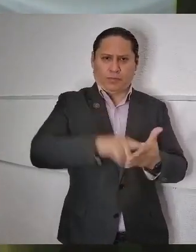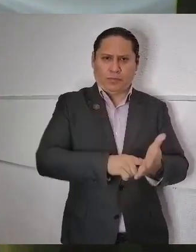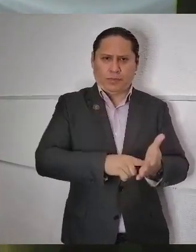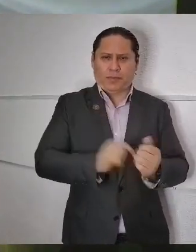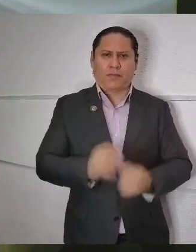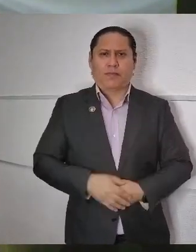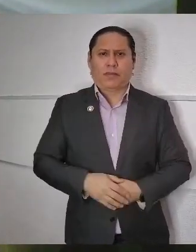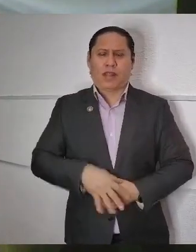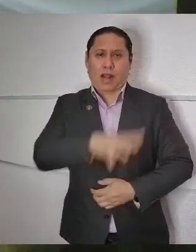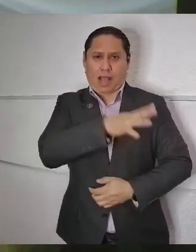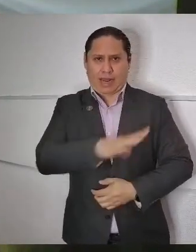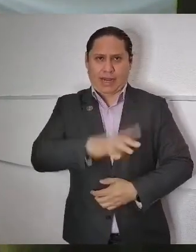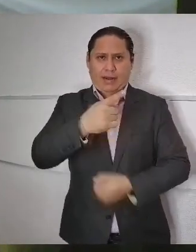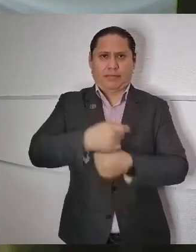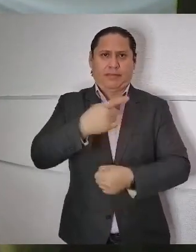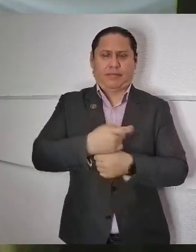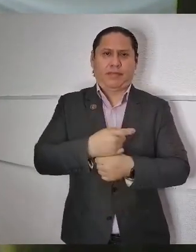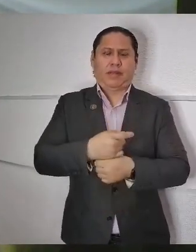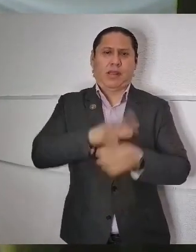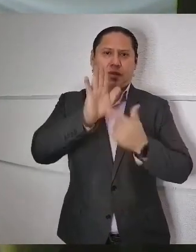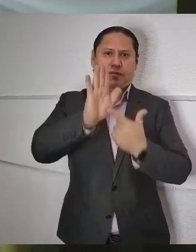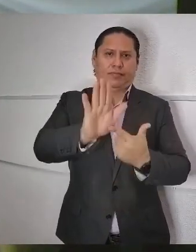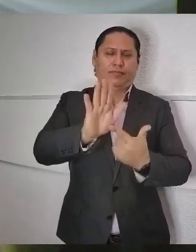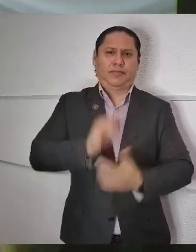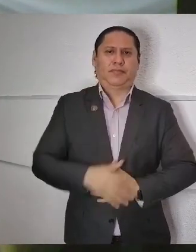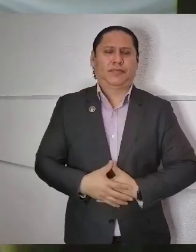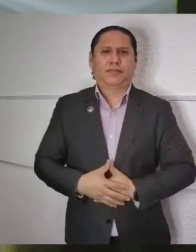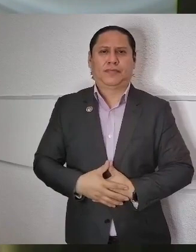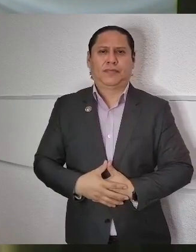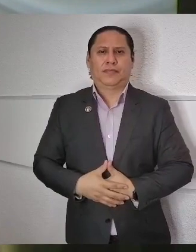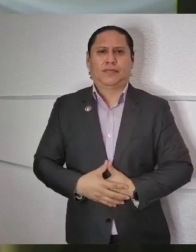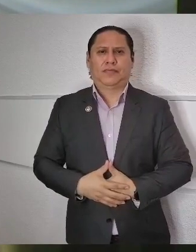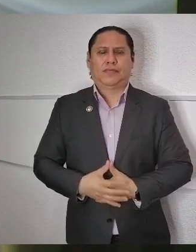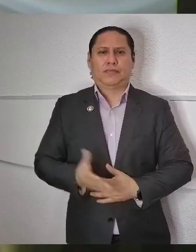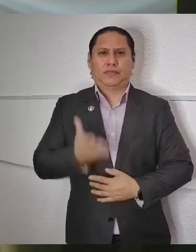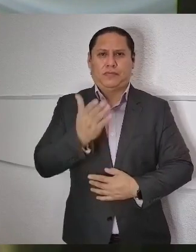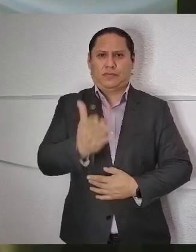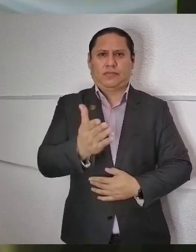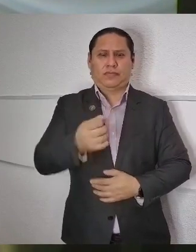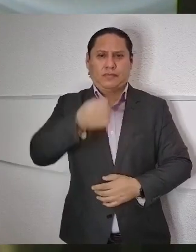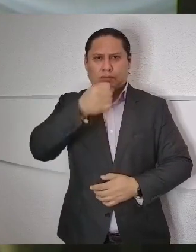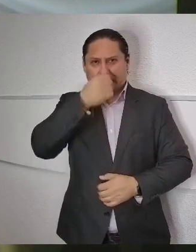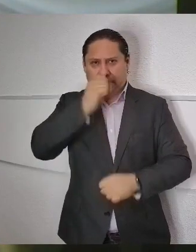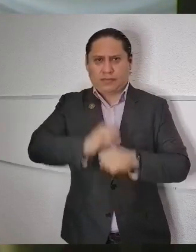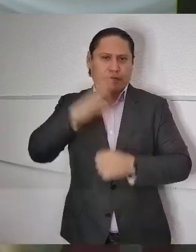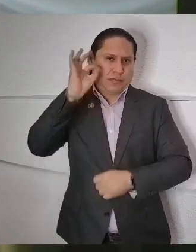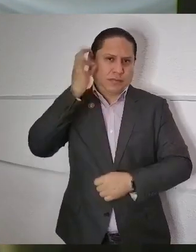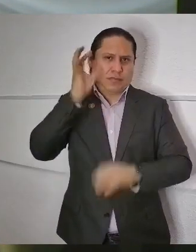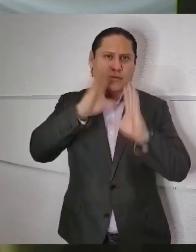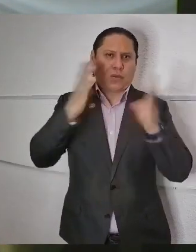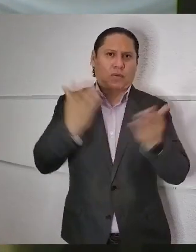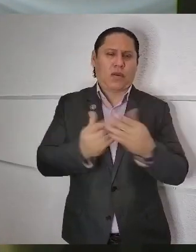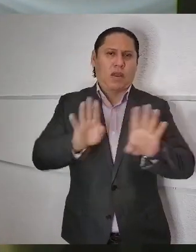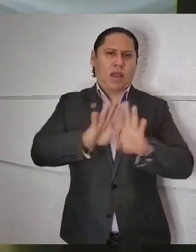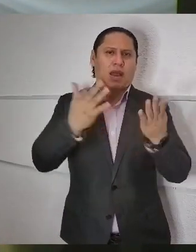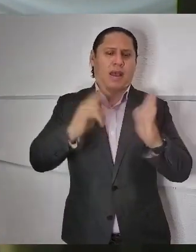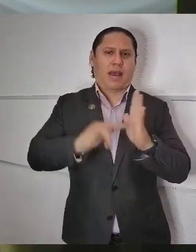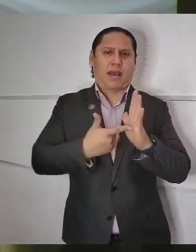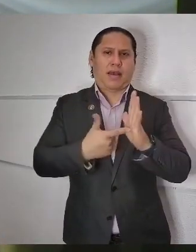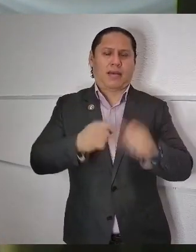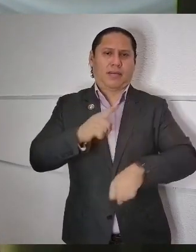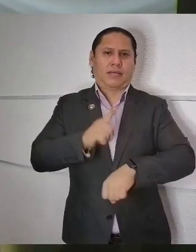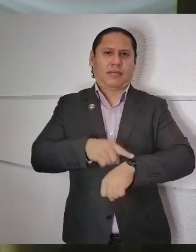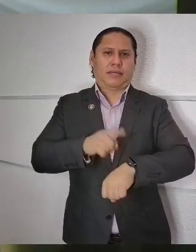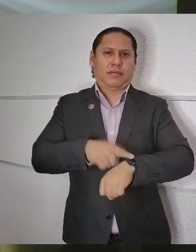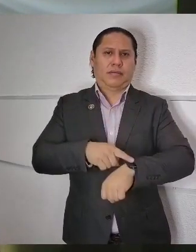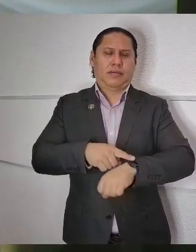nominal en lo general el dictamen presentado, por lo que solicito a la Secretaría de Servicios Parlamentarios